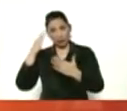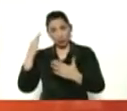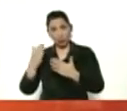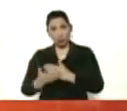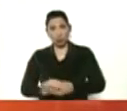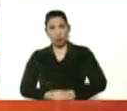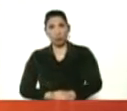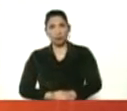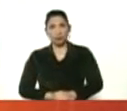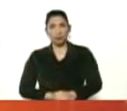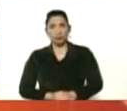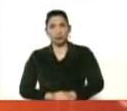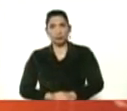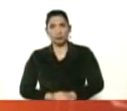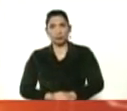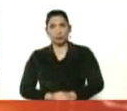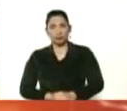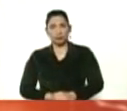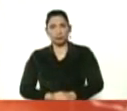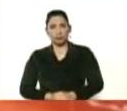ahí